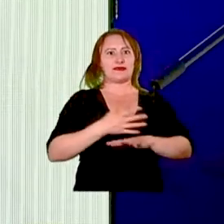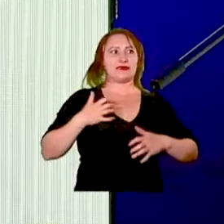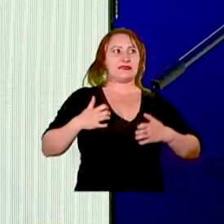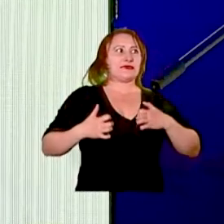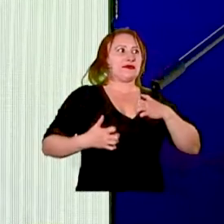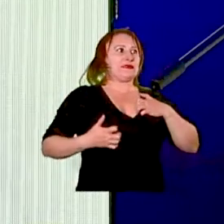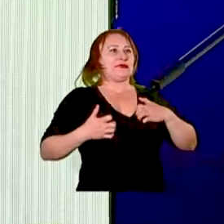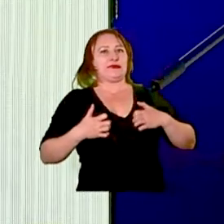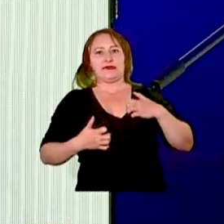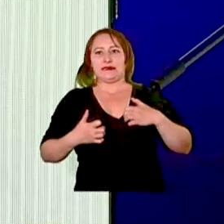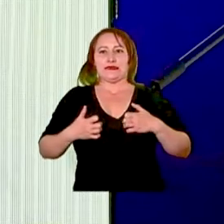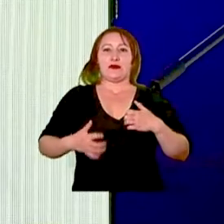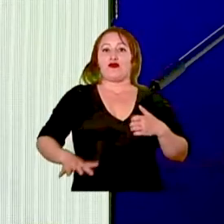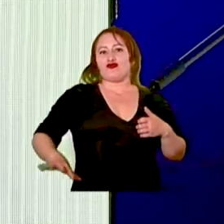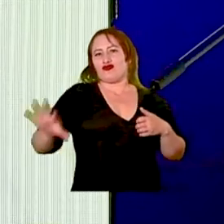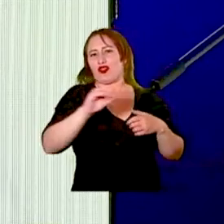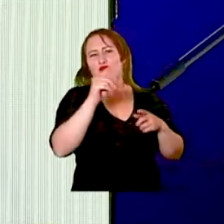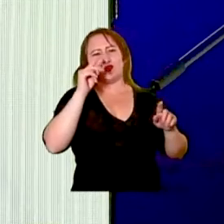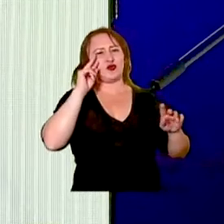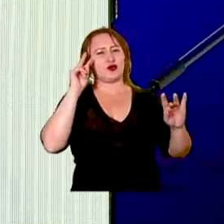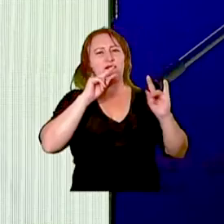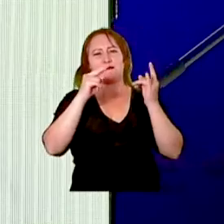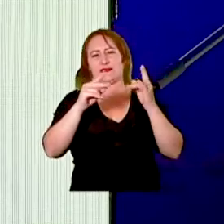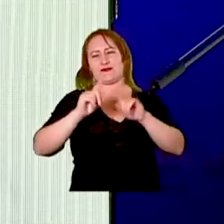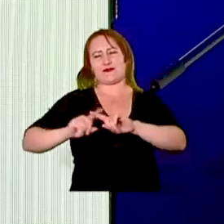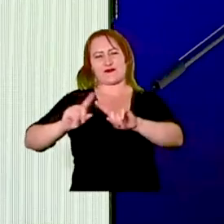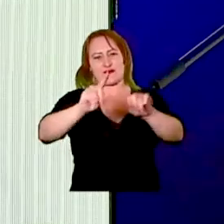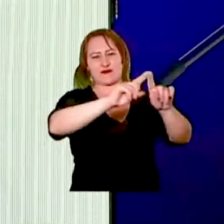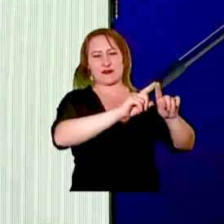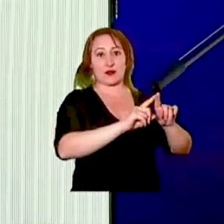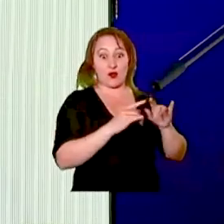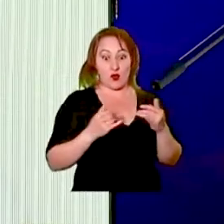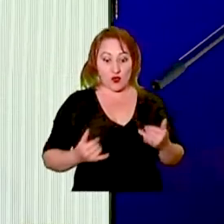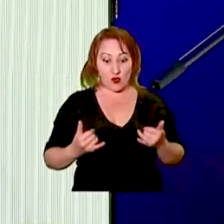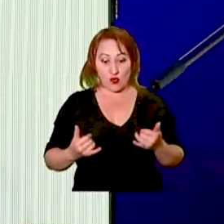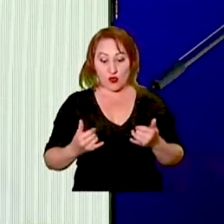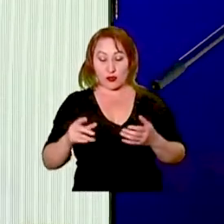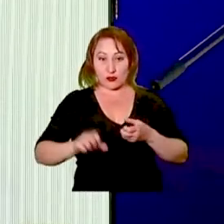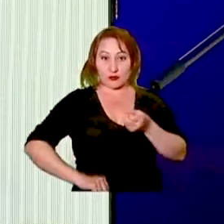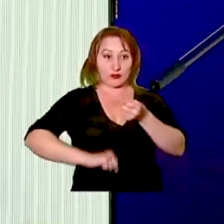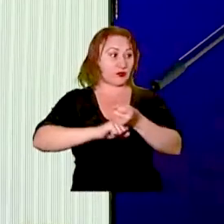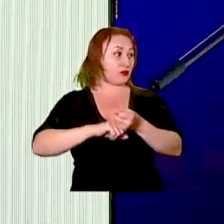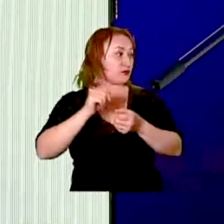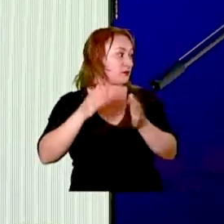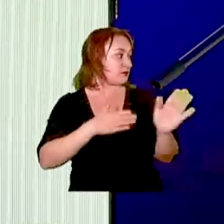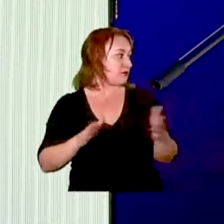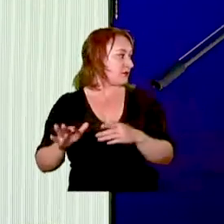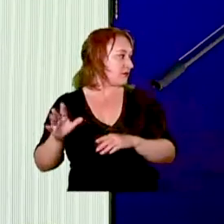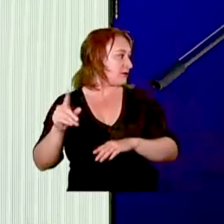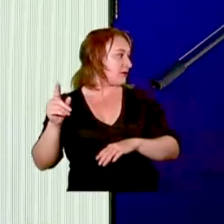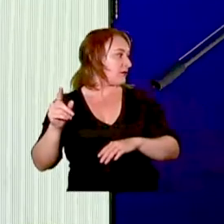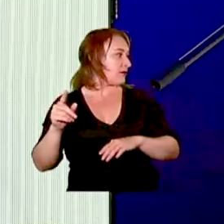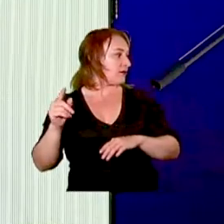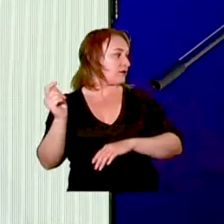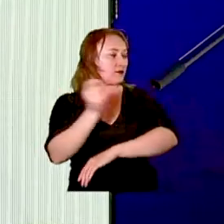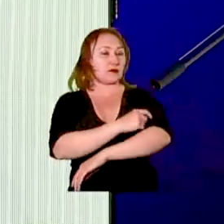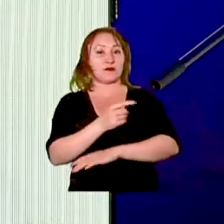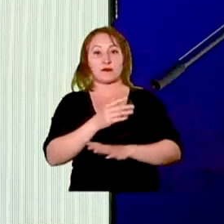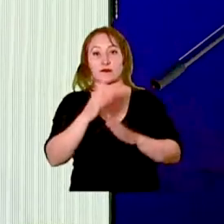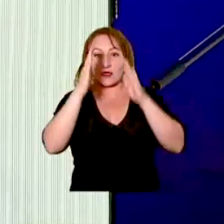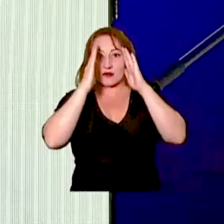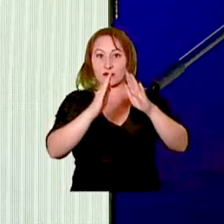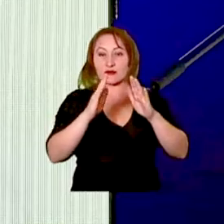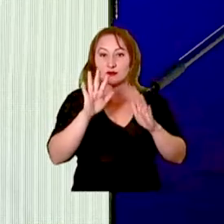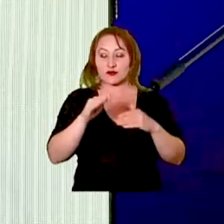que vivimos todos desde diferentes puntos de vista y seguimos hoy, luego de apoyar el plan de vacunación, de estar atentos a que el proceso